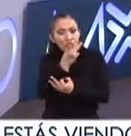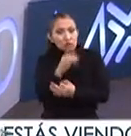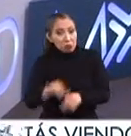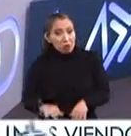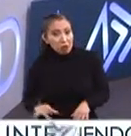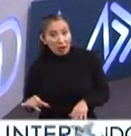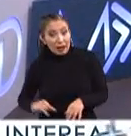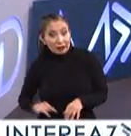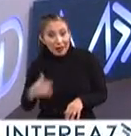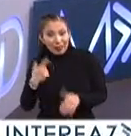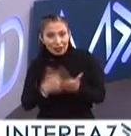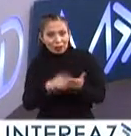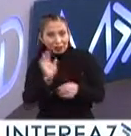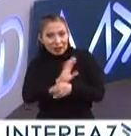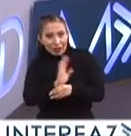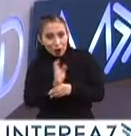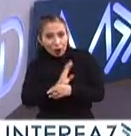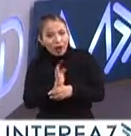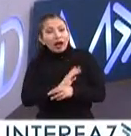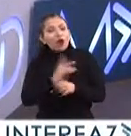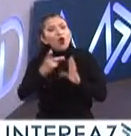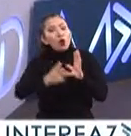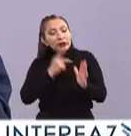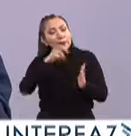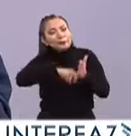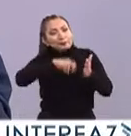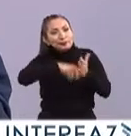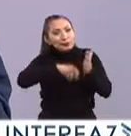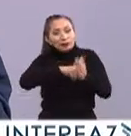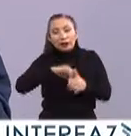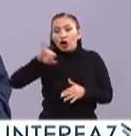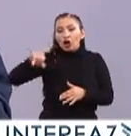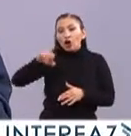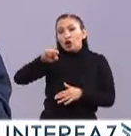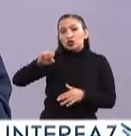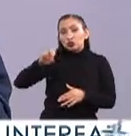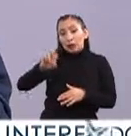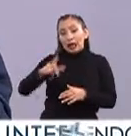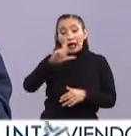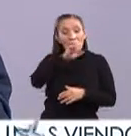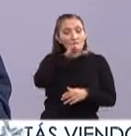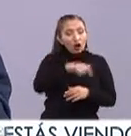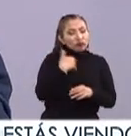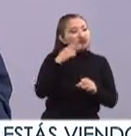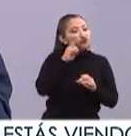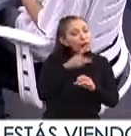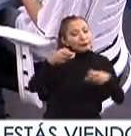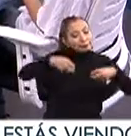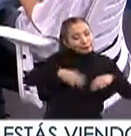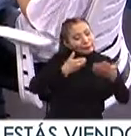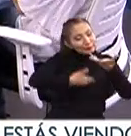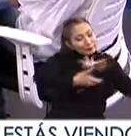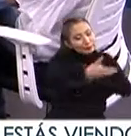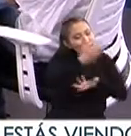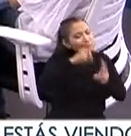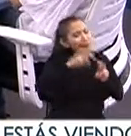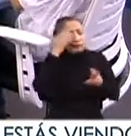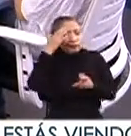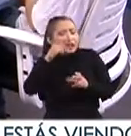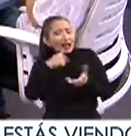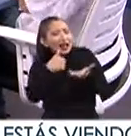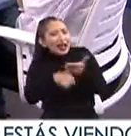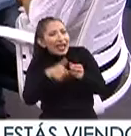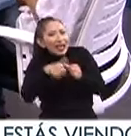muy interesantes en la película que se regrabaron. Y bueno, con Josué pues hicimos, y con León, el ejercicio de sentarnos, ahora sí que analizar